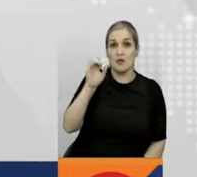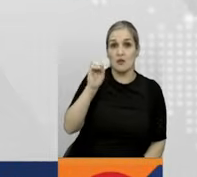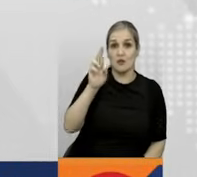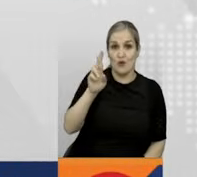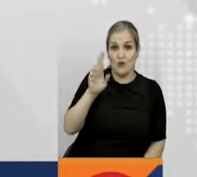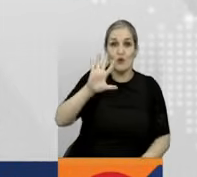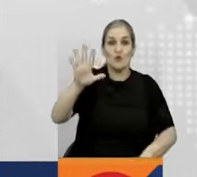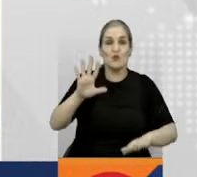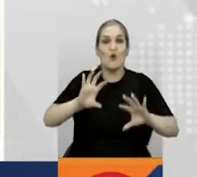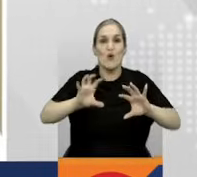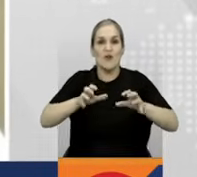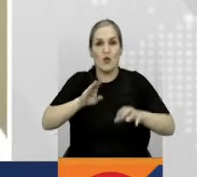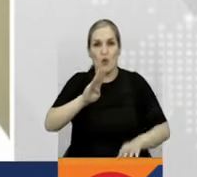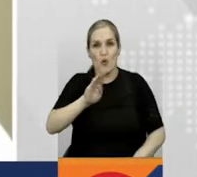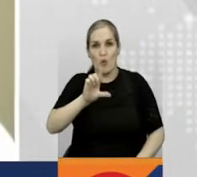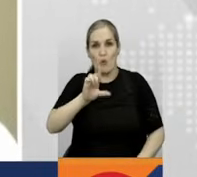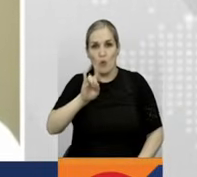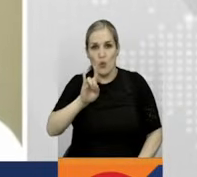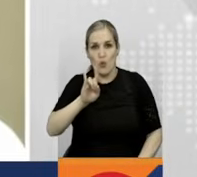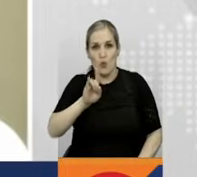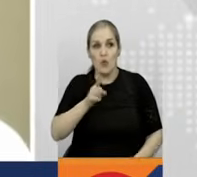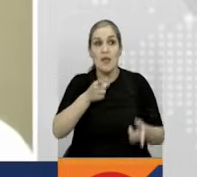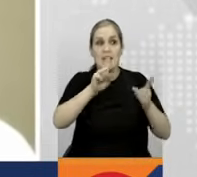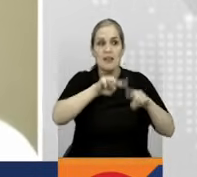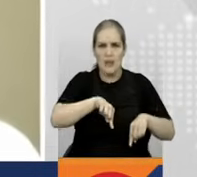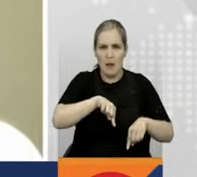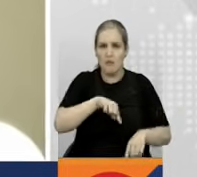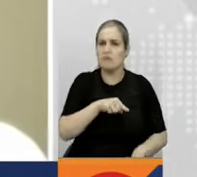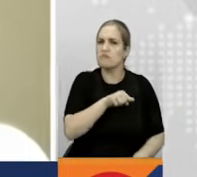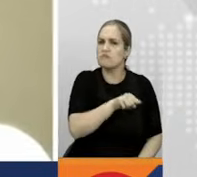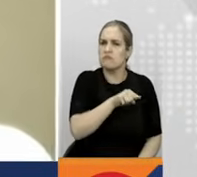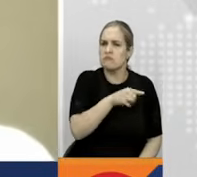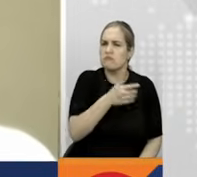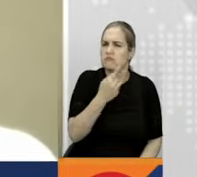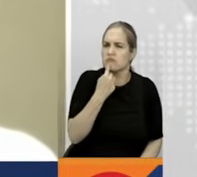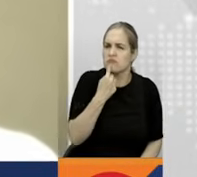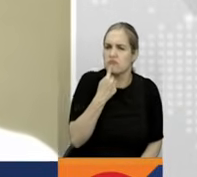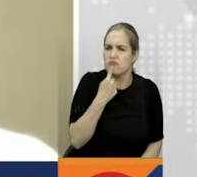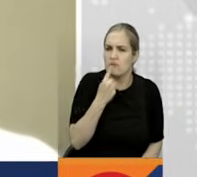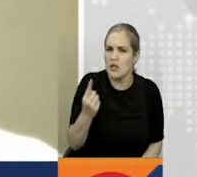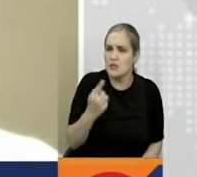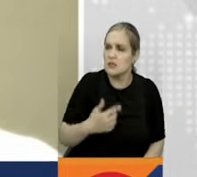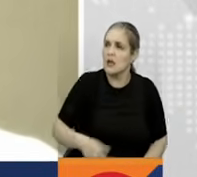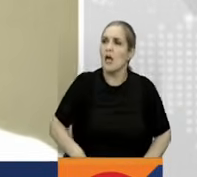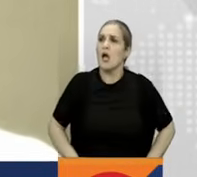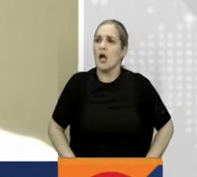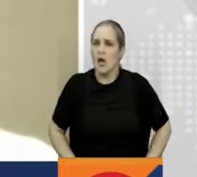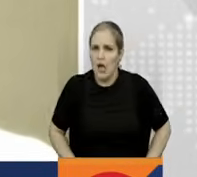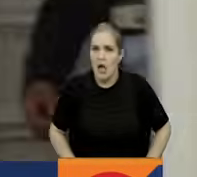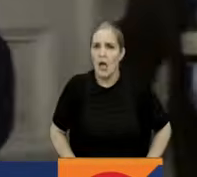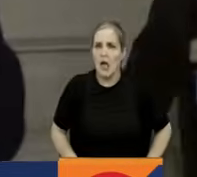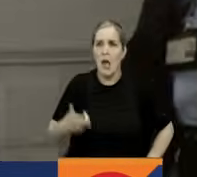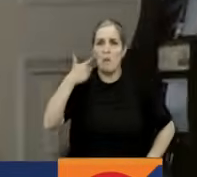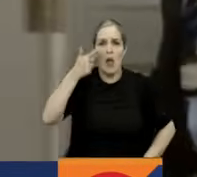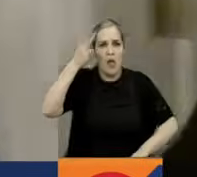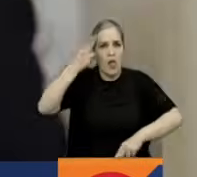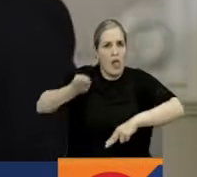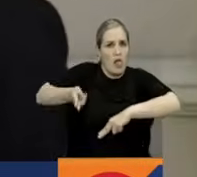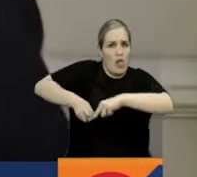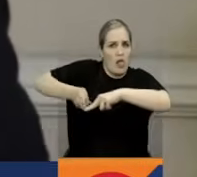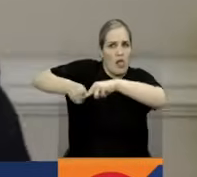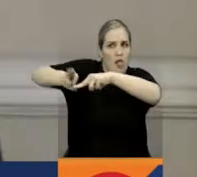Radio, en medio de la entrevista, aseguró que le estaban creando un prontuario